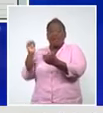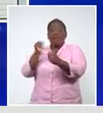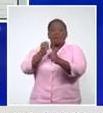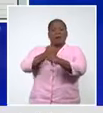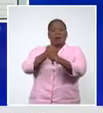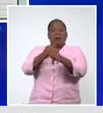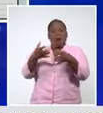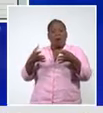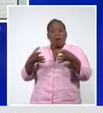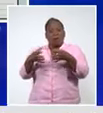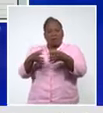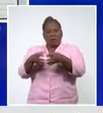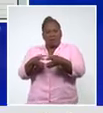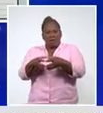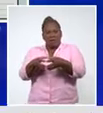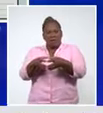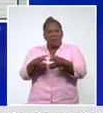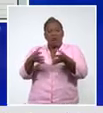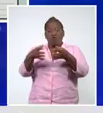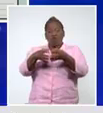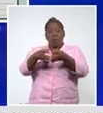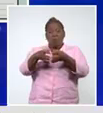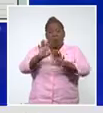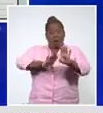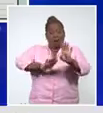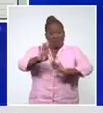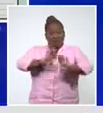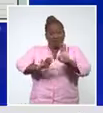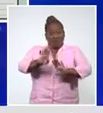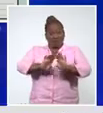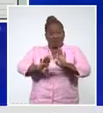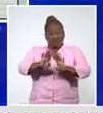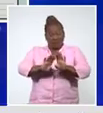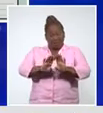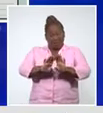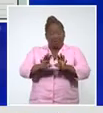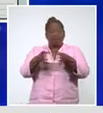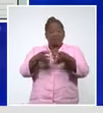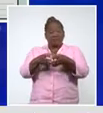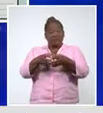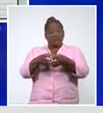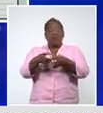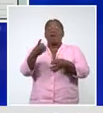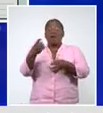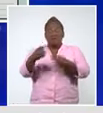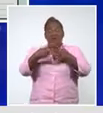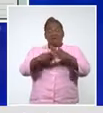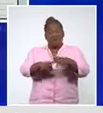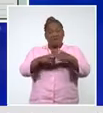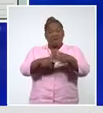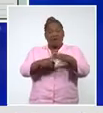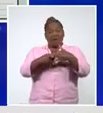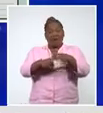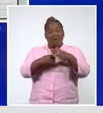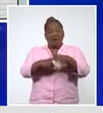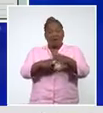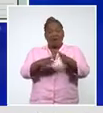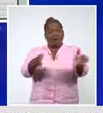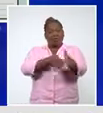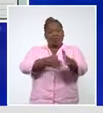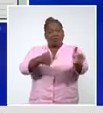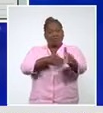la conducción de su Consejo de Defensa, todavía sin resolver algunas de las indisciplinas